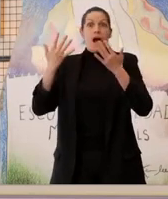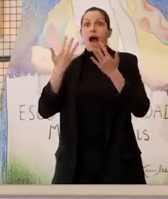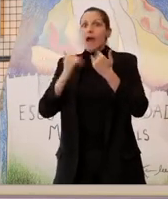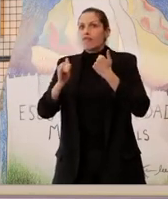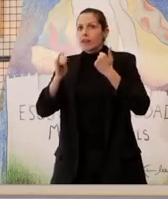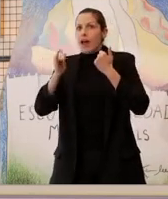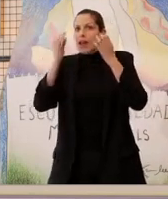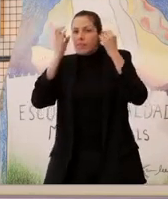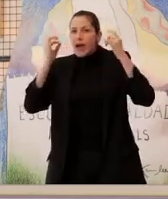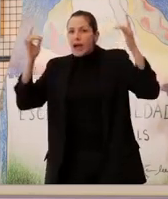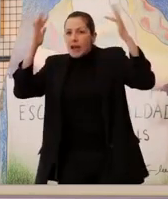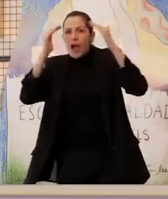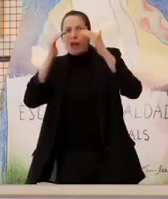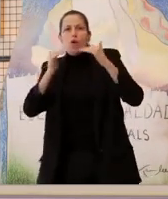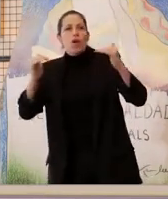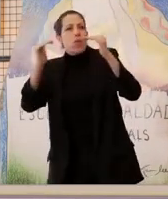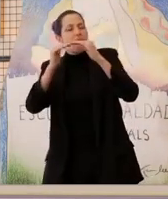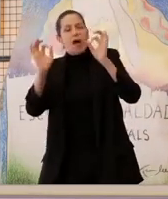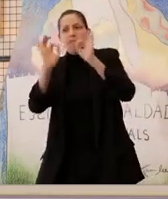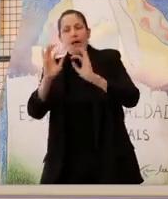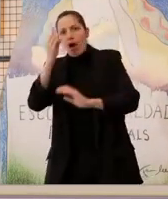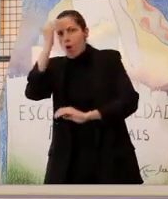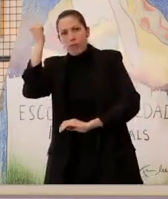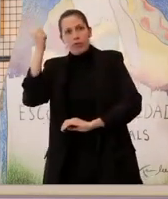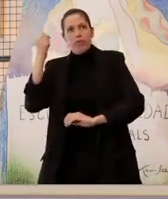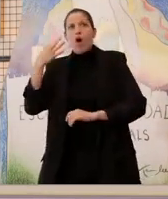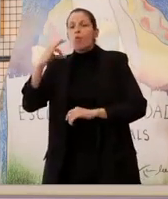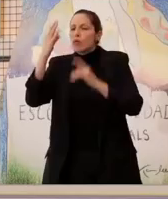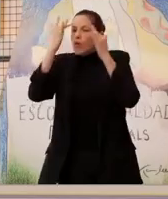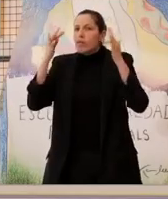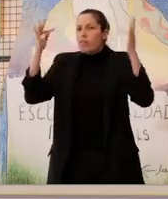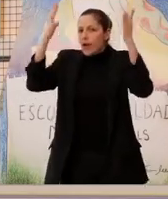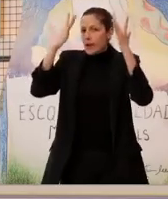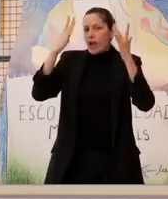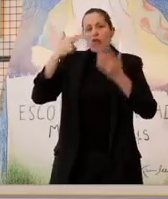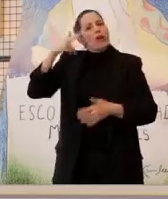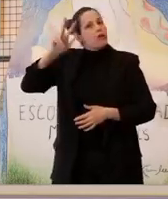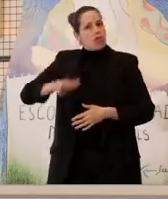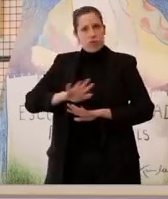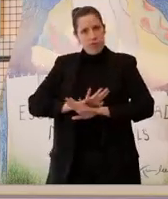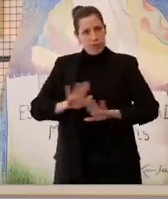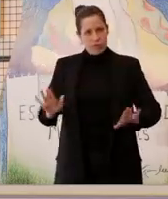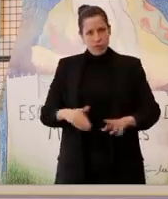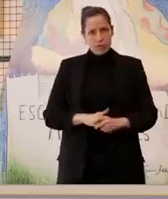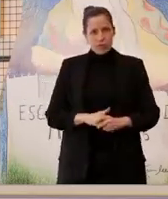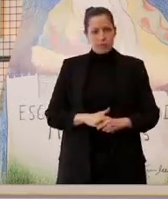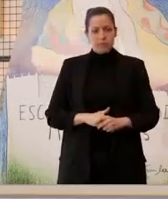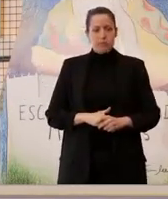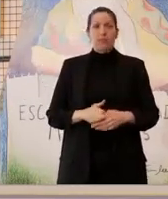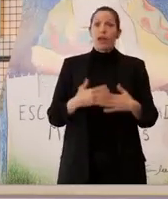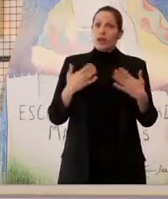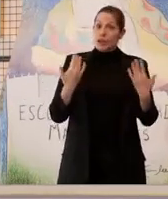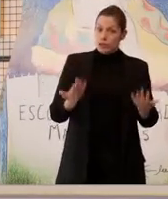reconocimiento esta nueva izquierda que ha tenido sus frutos